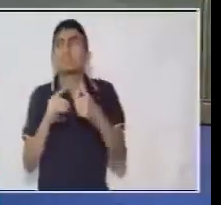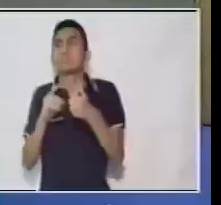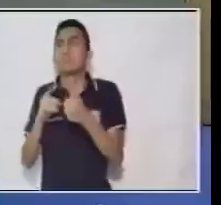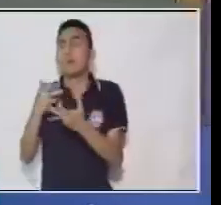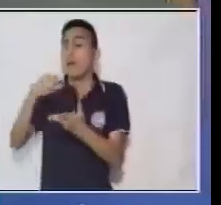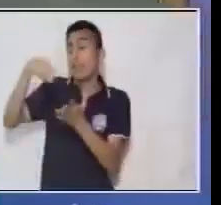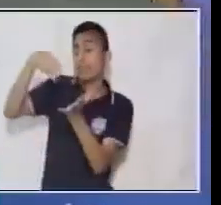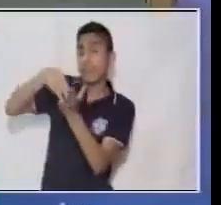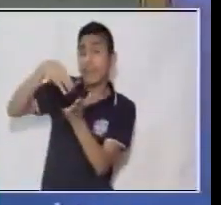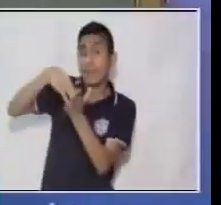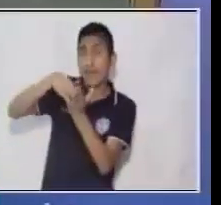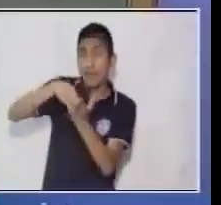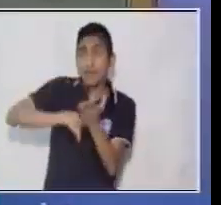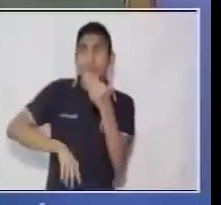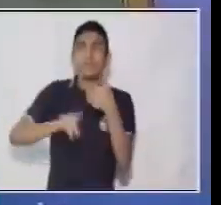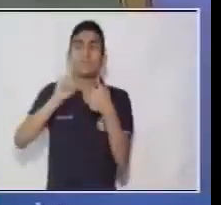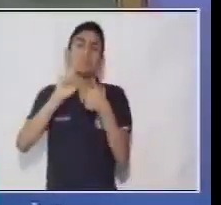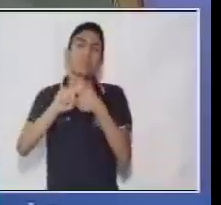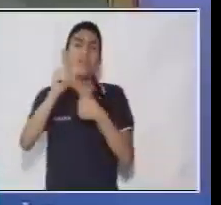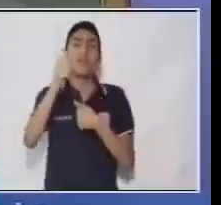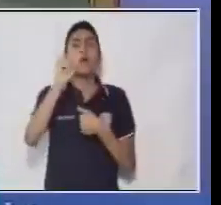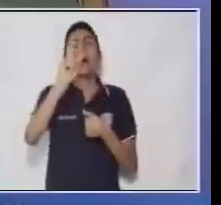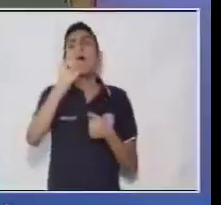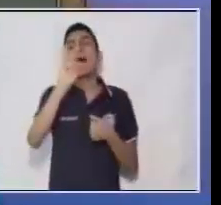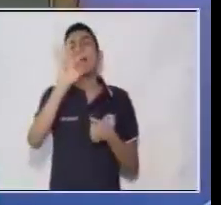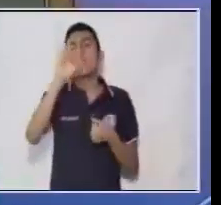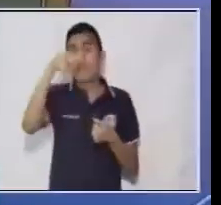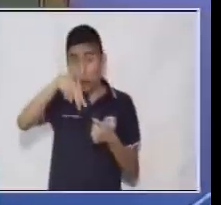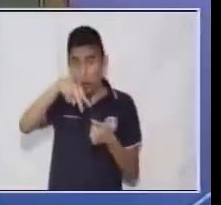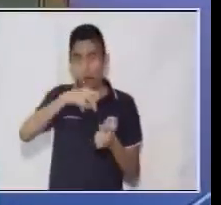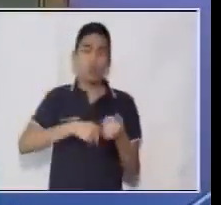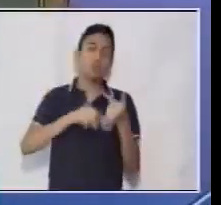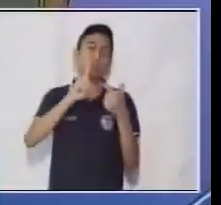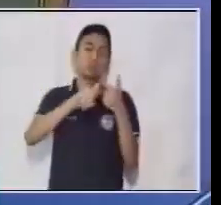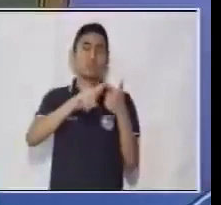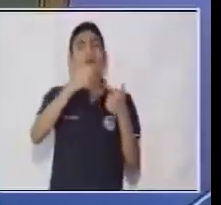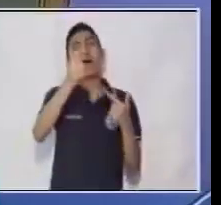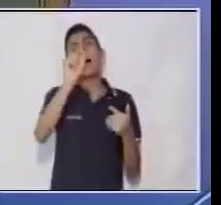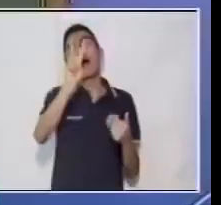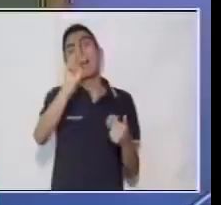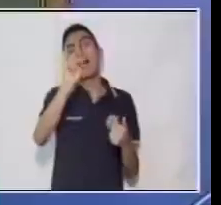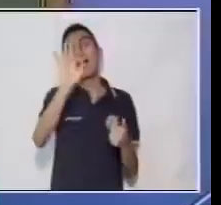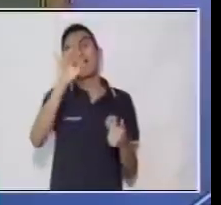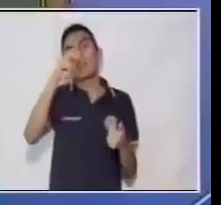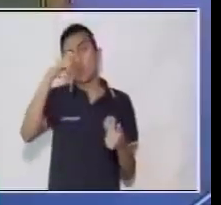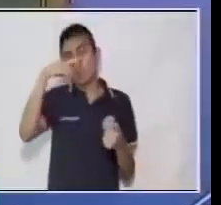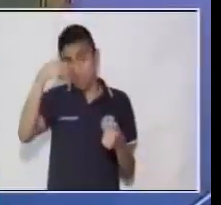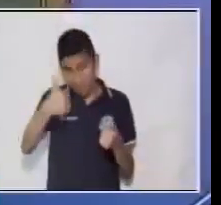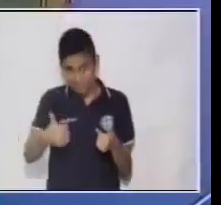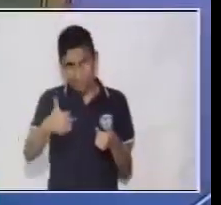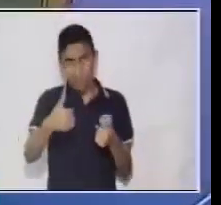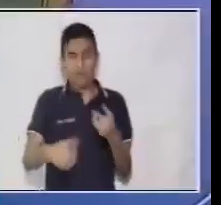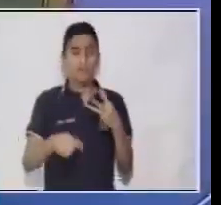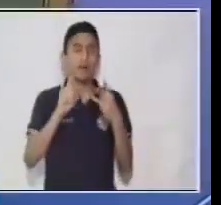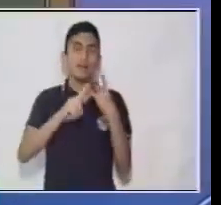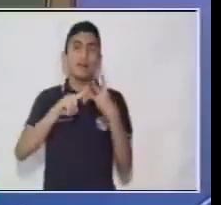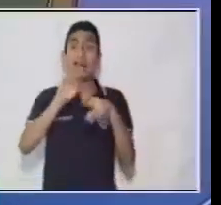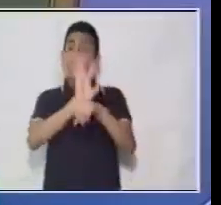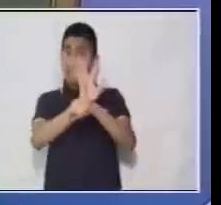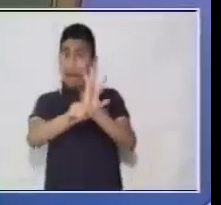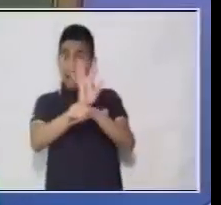un avión, una avioneta y un